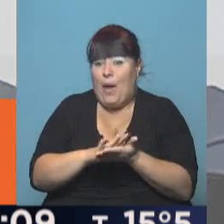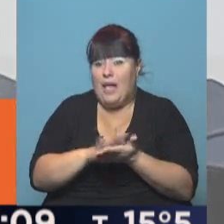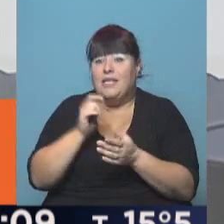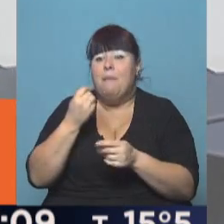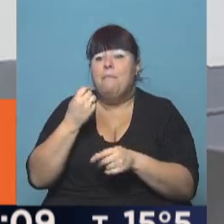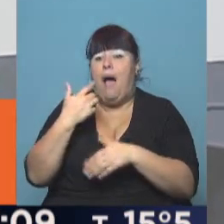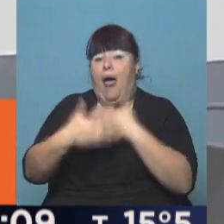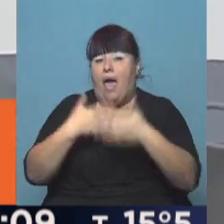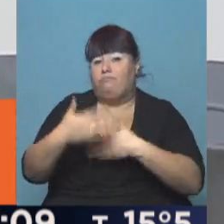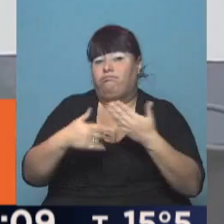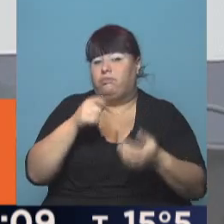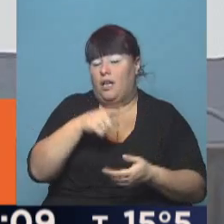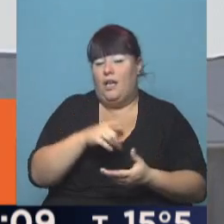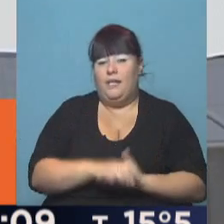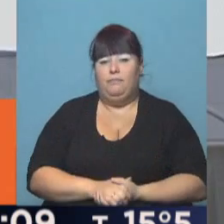de funcionamiento